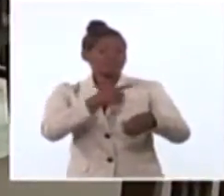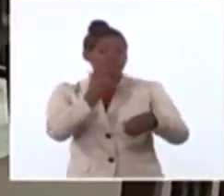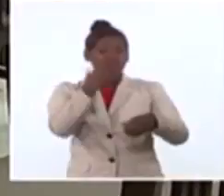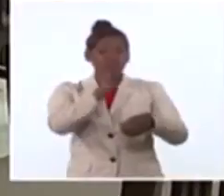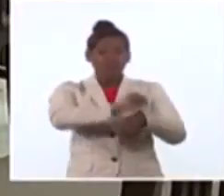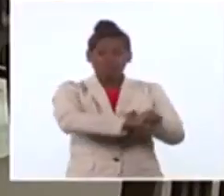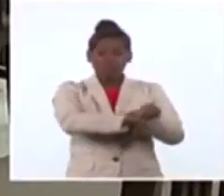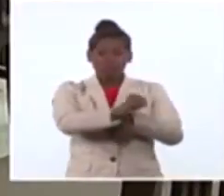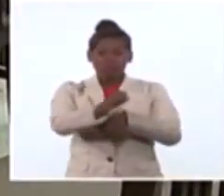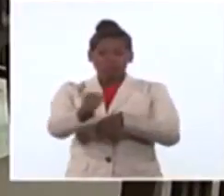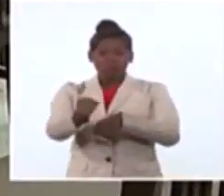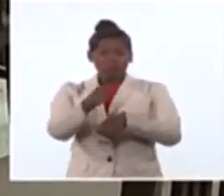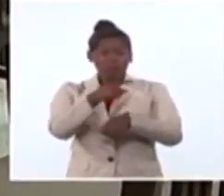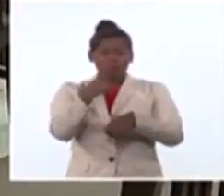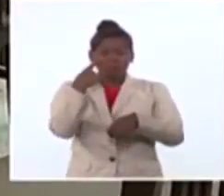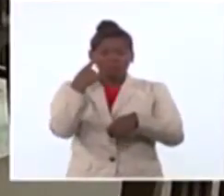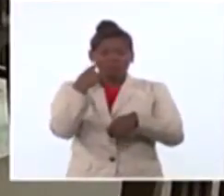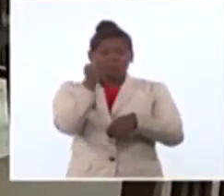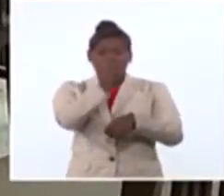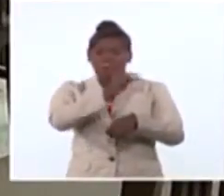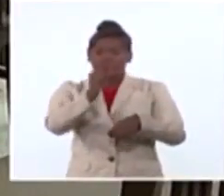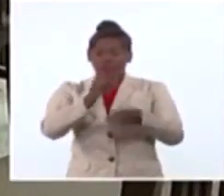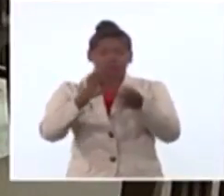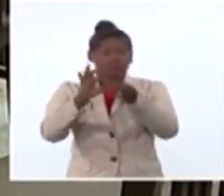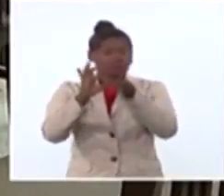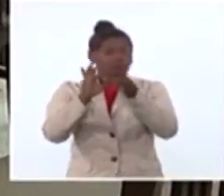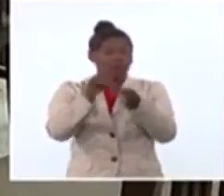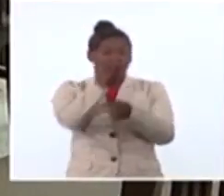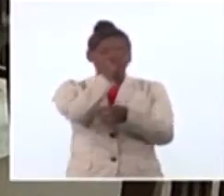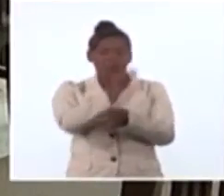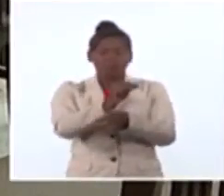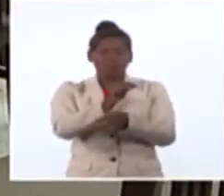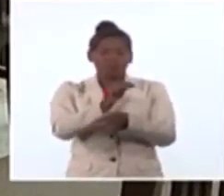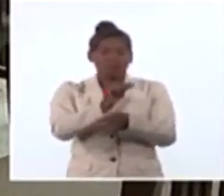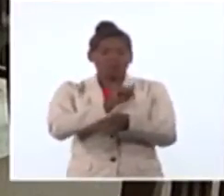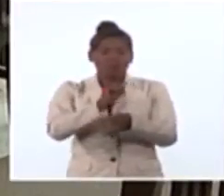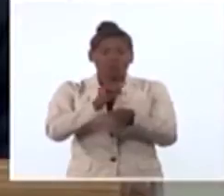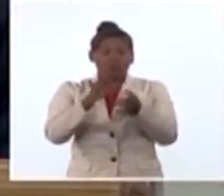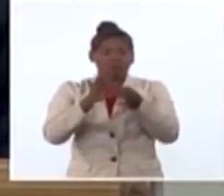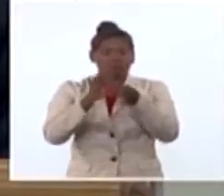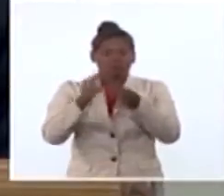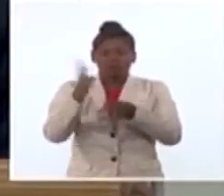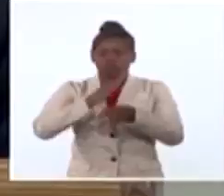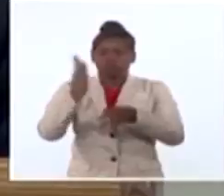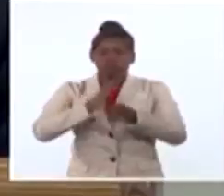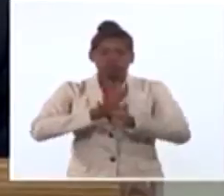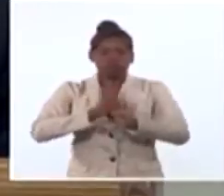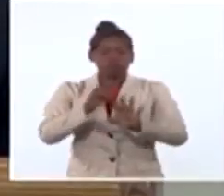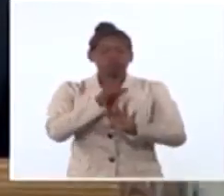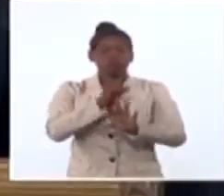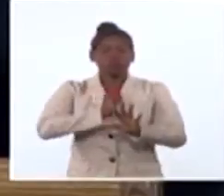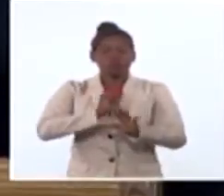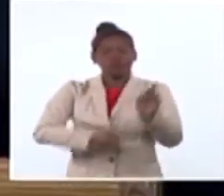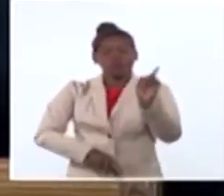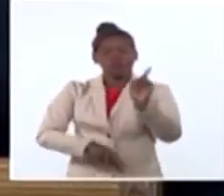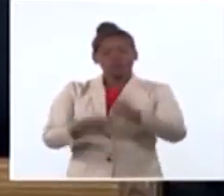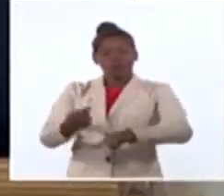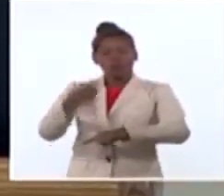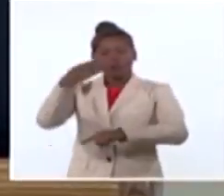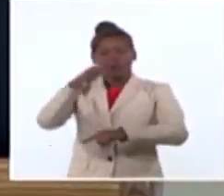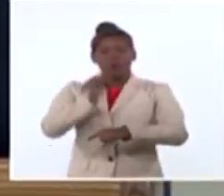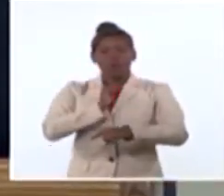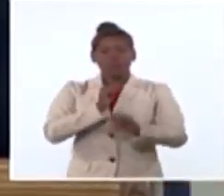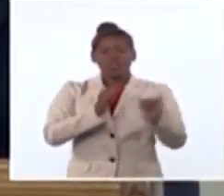militar que a la acción de las autoridades de orden interno, que no dicen